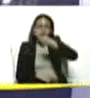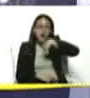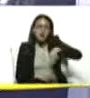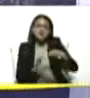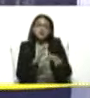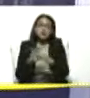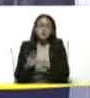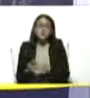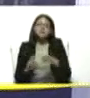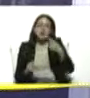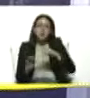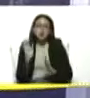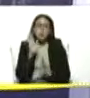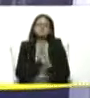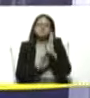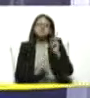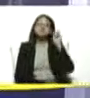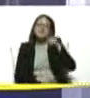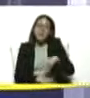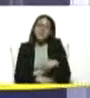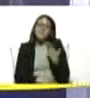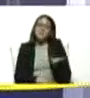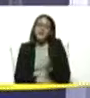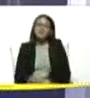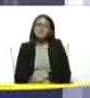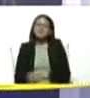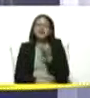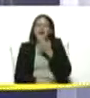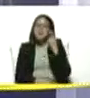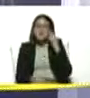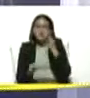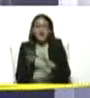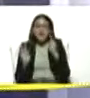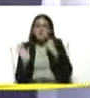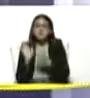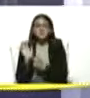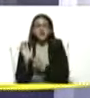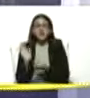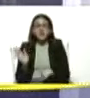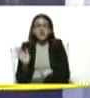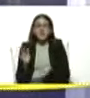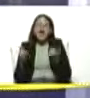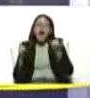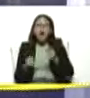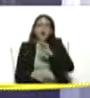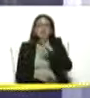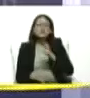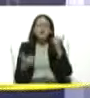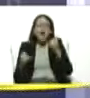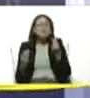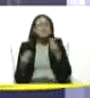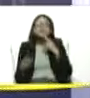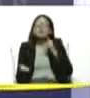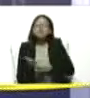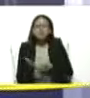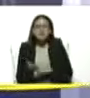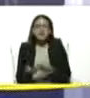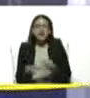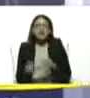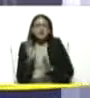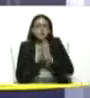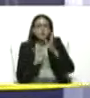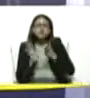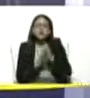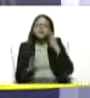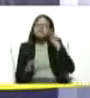avanzado también. Seguridad ciudadana. Venezuela es más segura, mucho más segura hoy que antes. Y lo que